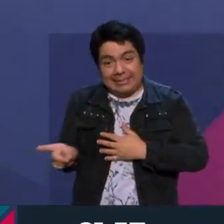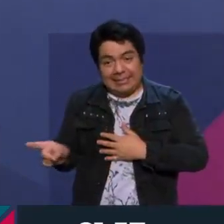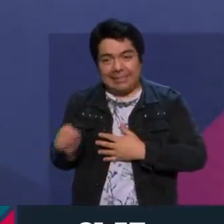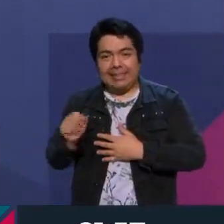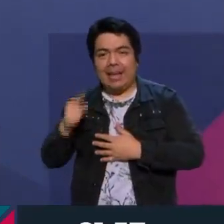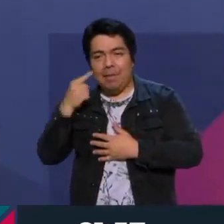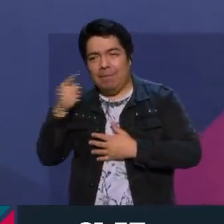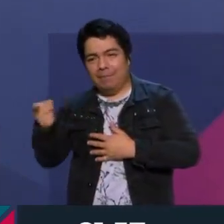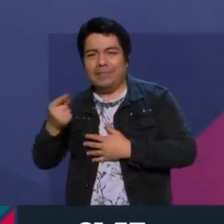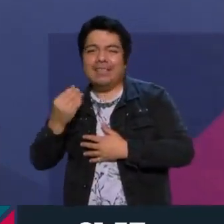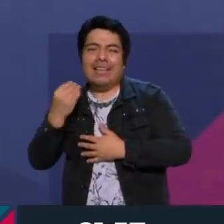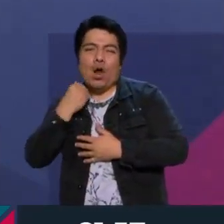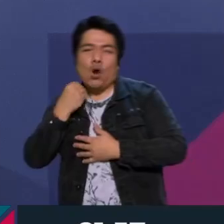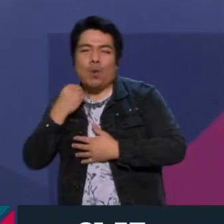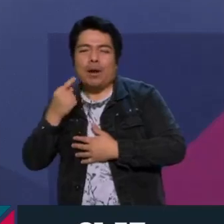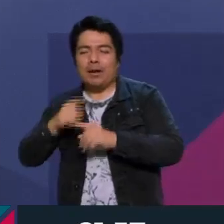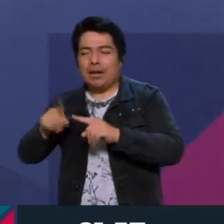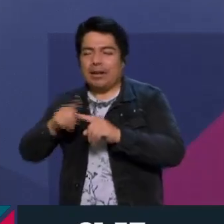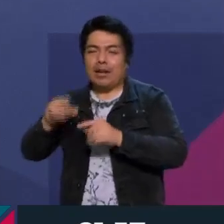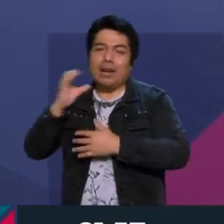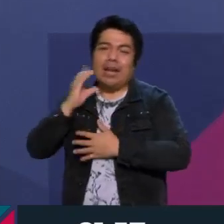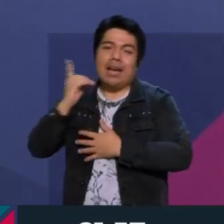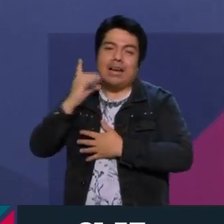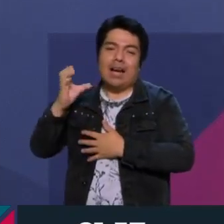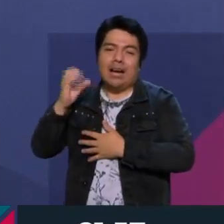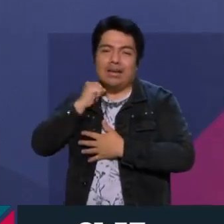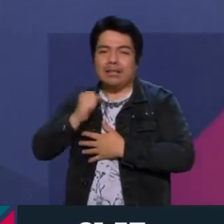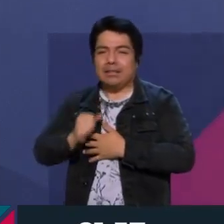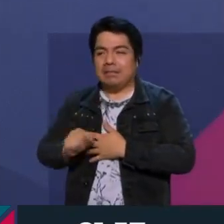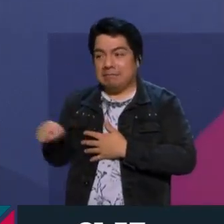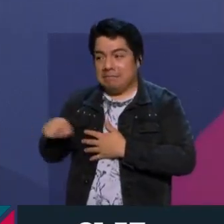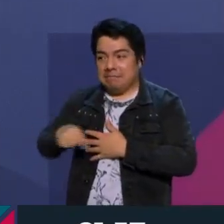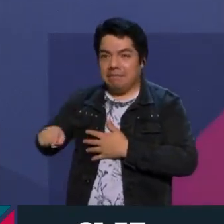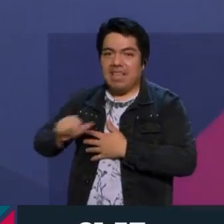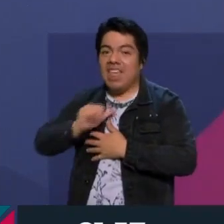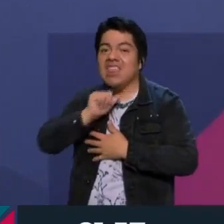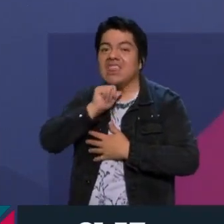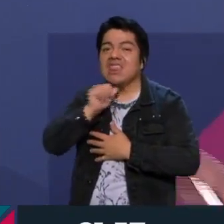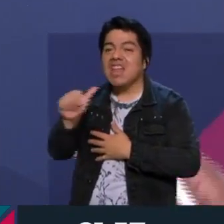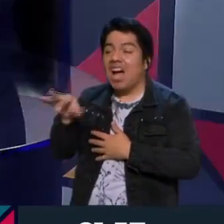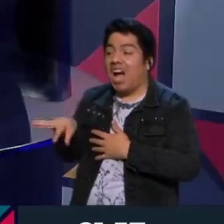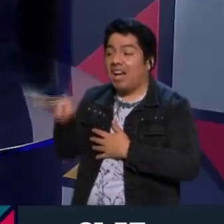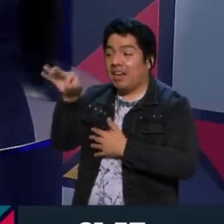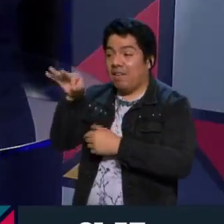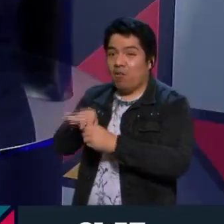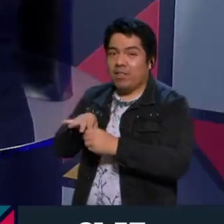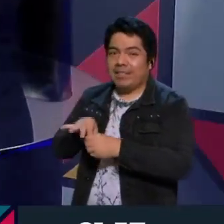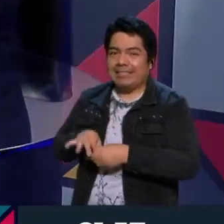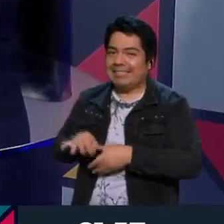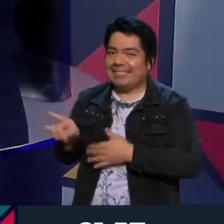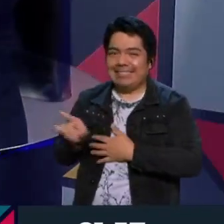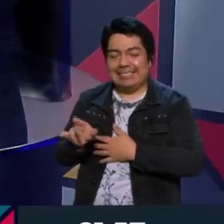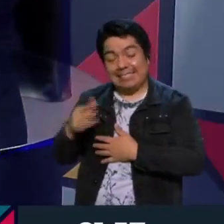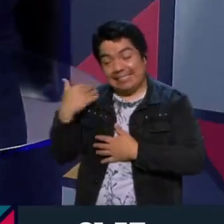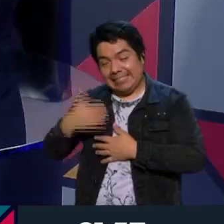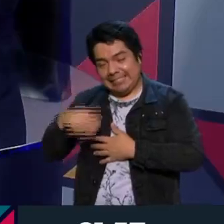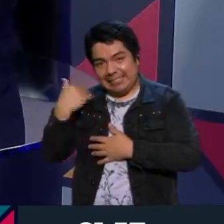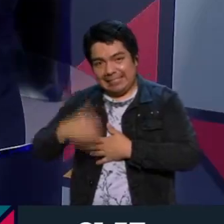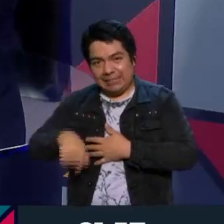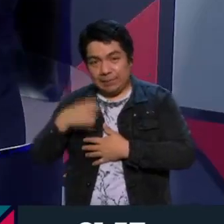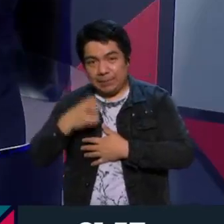legisladores que saben bien que hay muchos de ellos que ni su madre votaría por ellos en un momento dado. Y también va a ser un tema que a mí me parece que